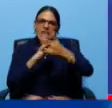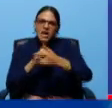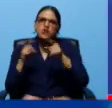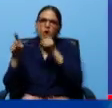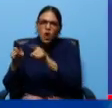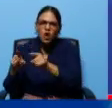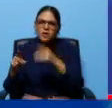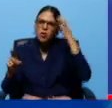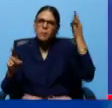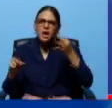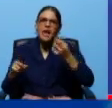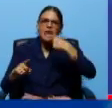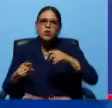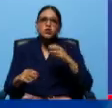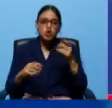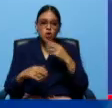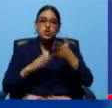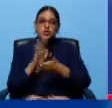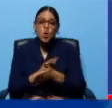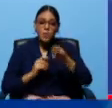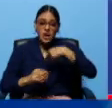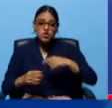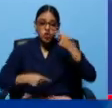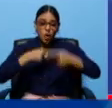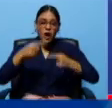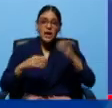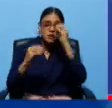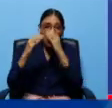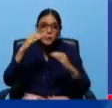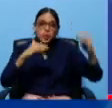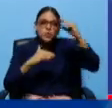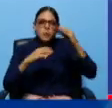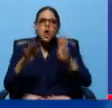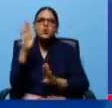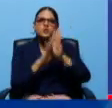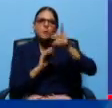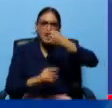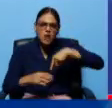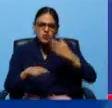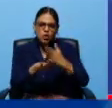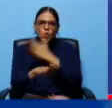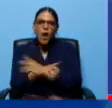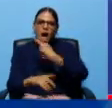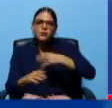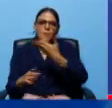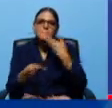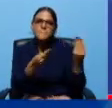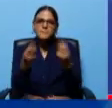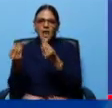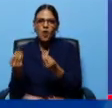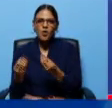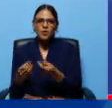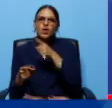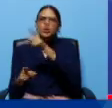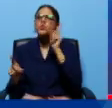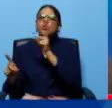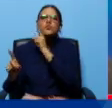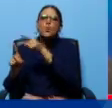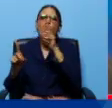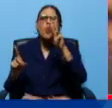para que ustedes, la generación genial, superen a todas las generaciones que han estado atrás. Urcimar, ¿quién te puso ese